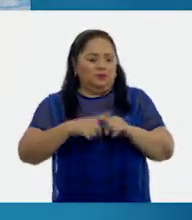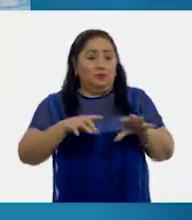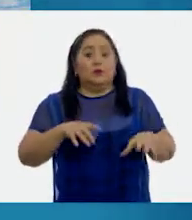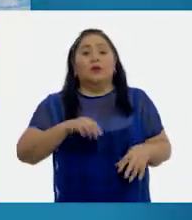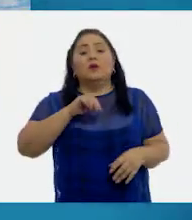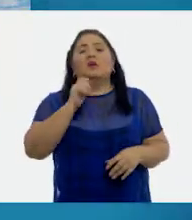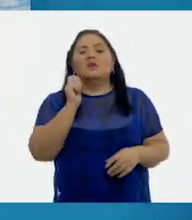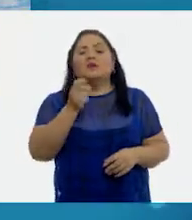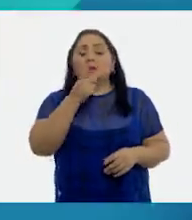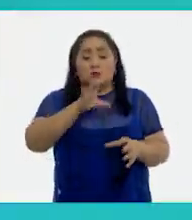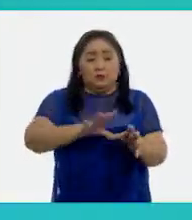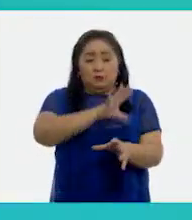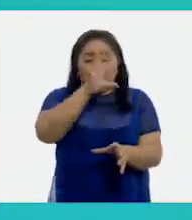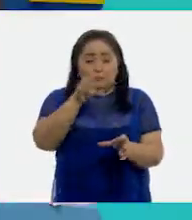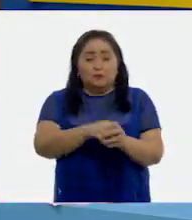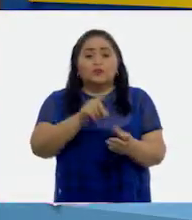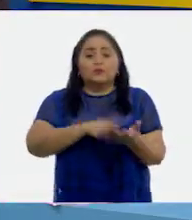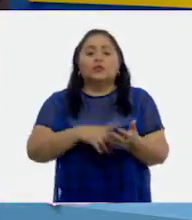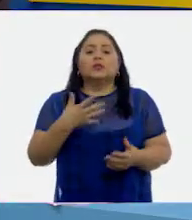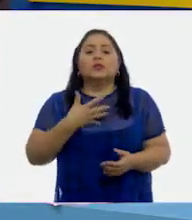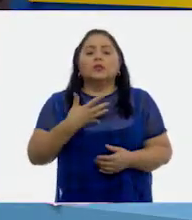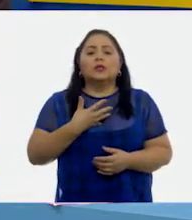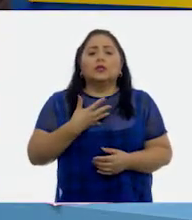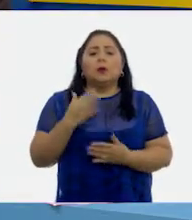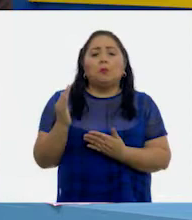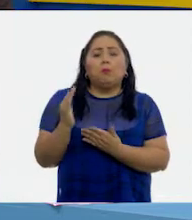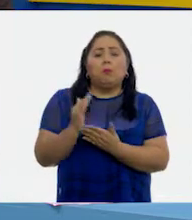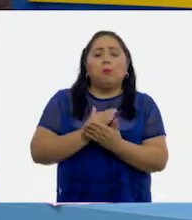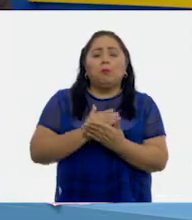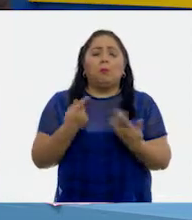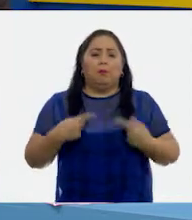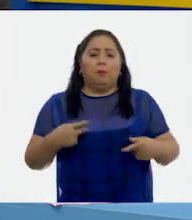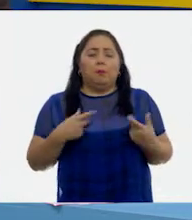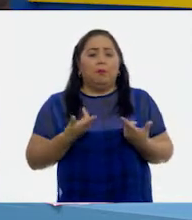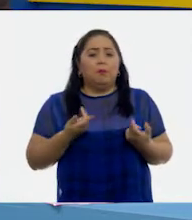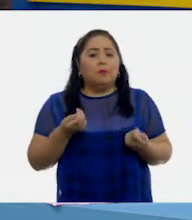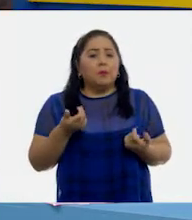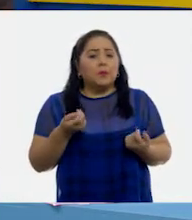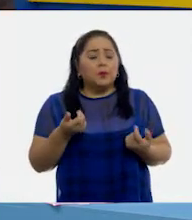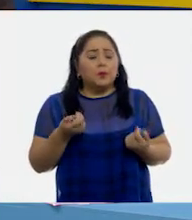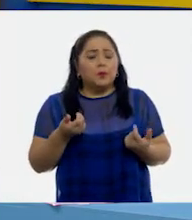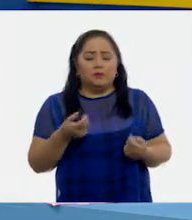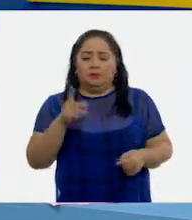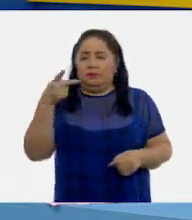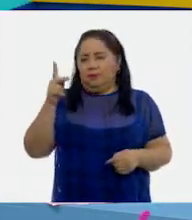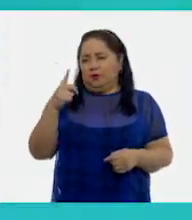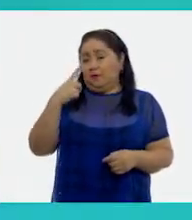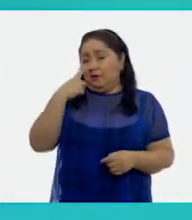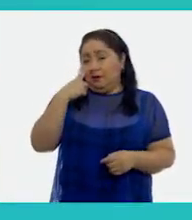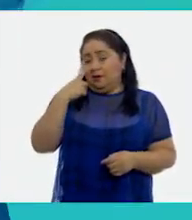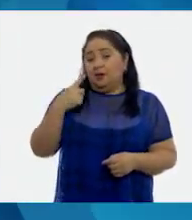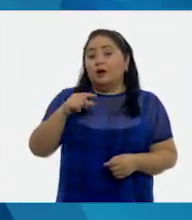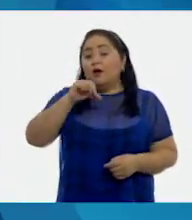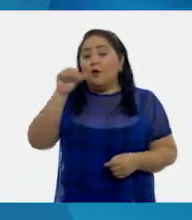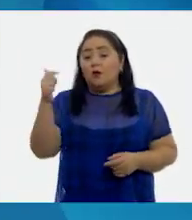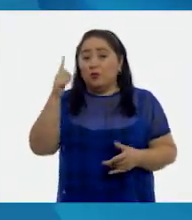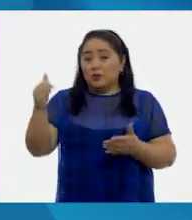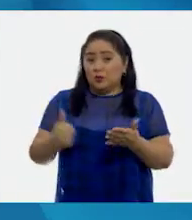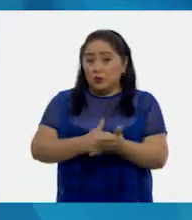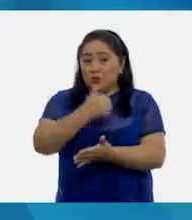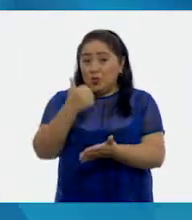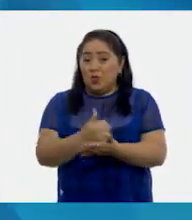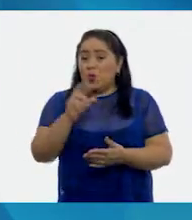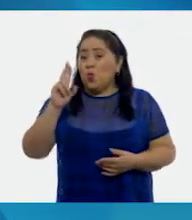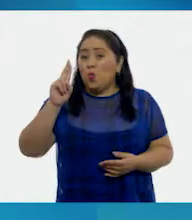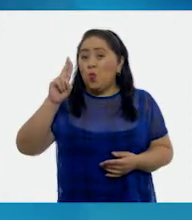los cuales en general tienen una baja densidad de población. Fíjate, en cambio, las localidades